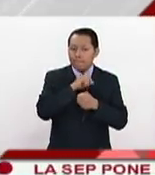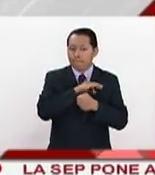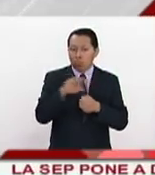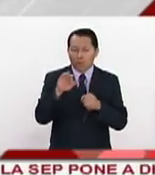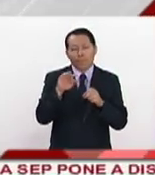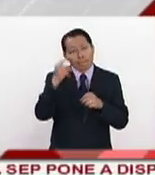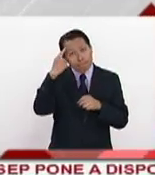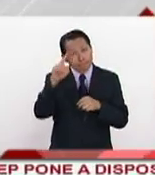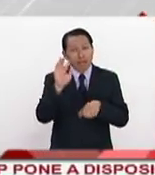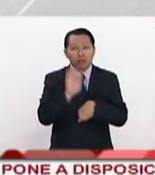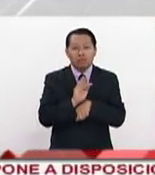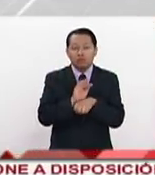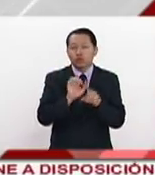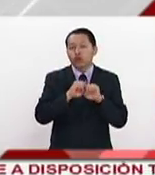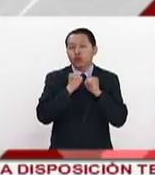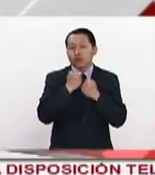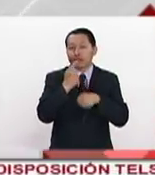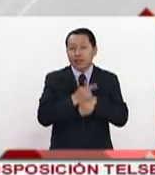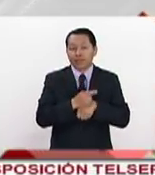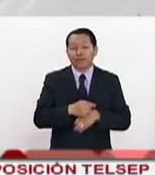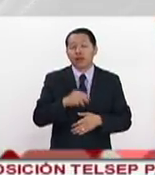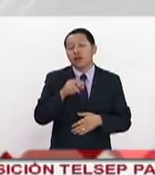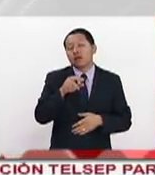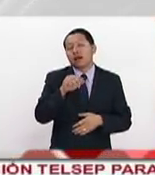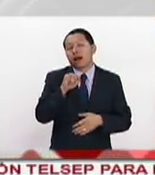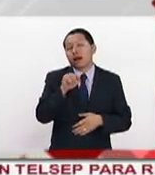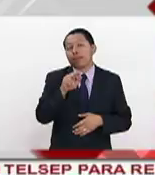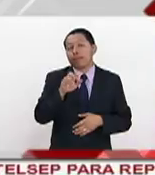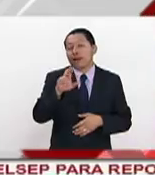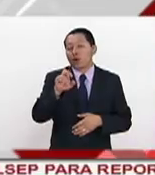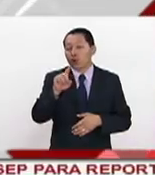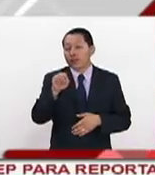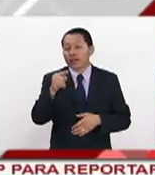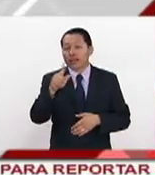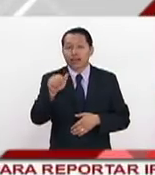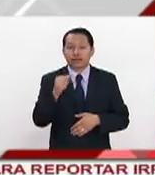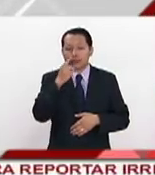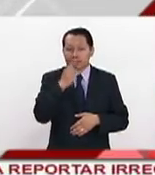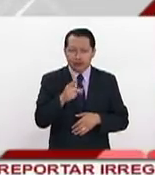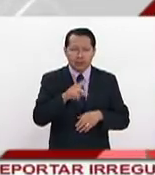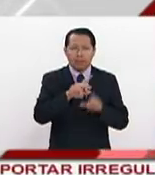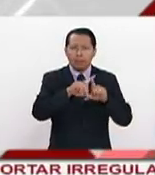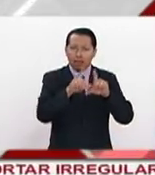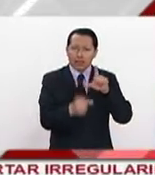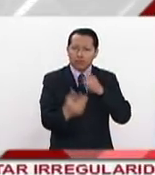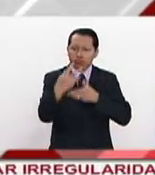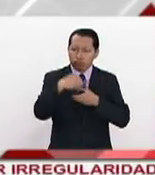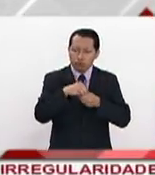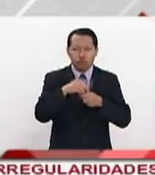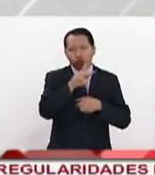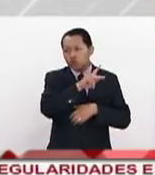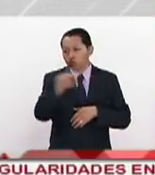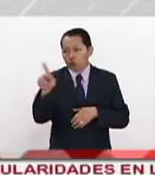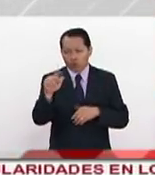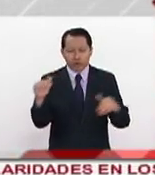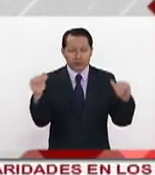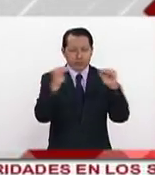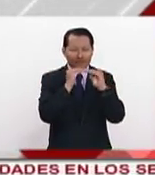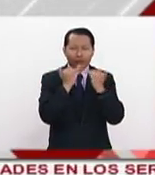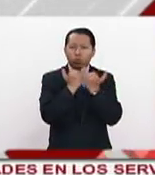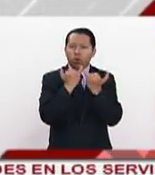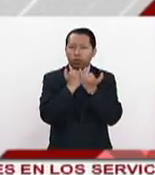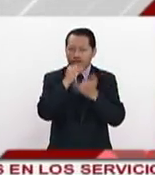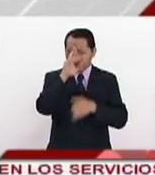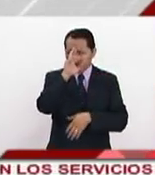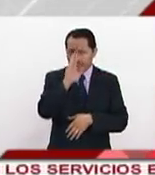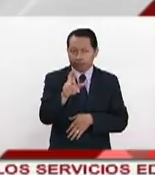de una sociedad. Jaime Rodríguez Calderón el Bronco escribió: seamos un país incluyente que respete a sus ciudadanos por iguales,